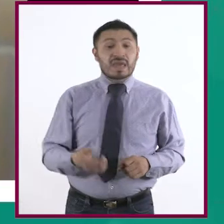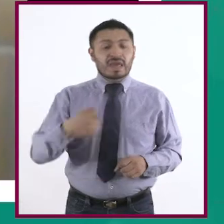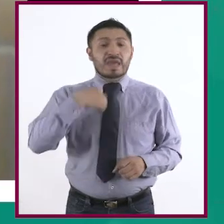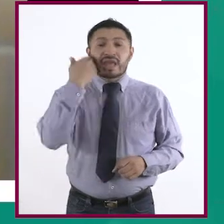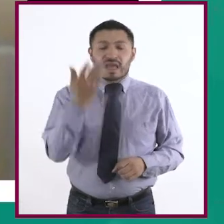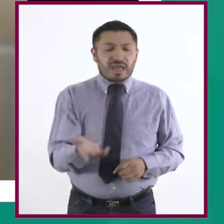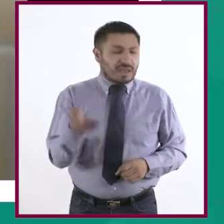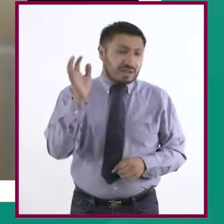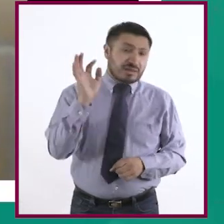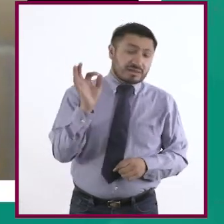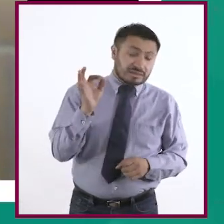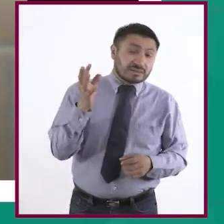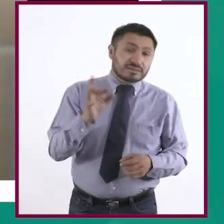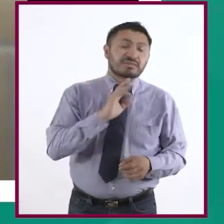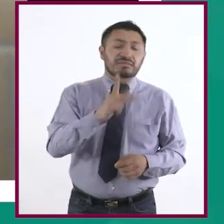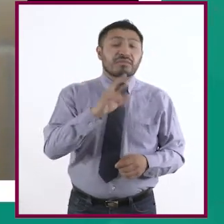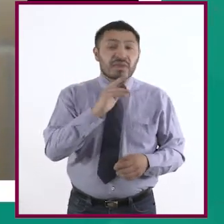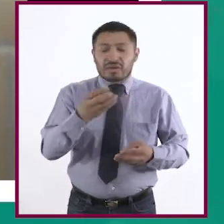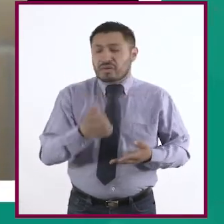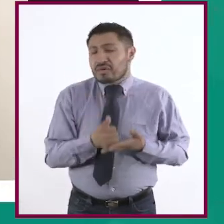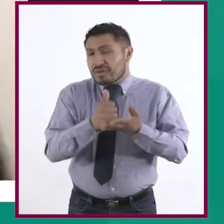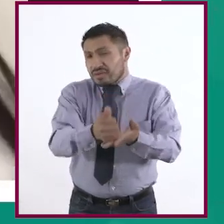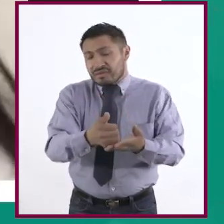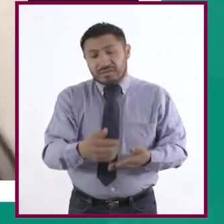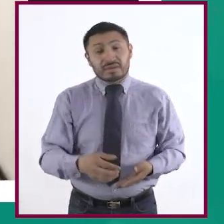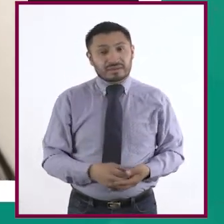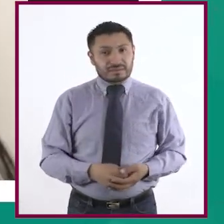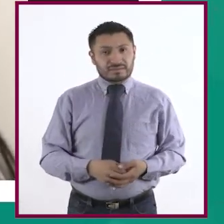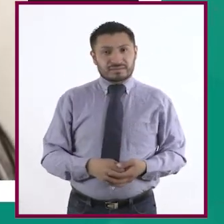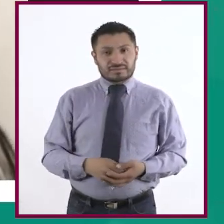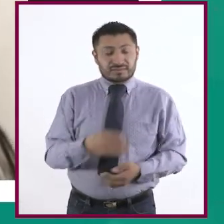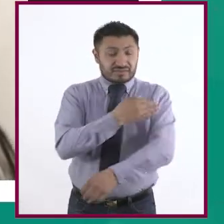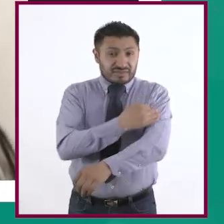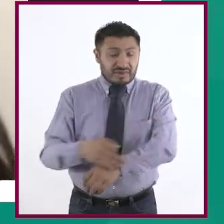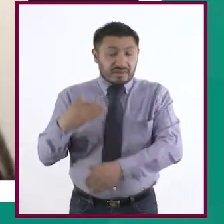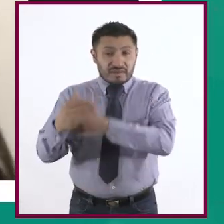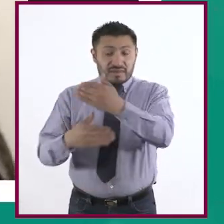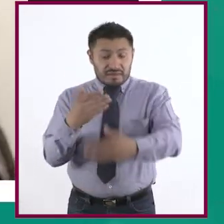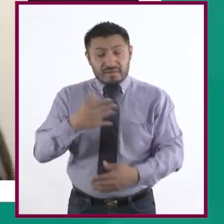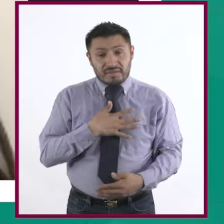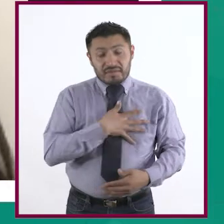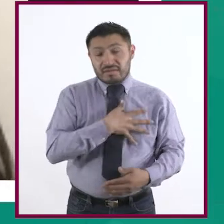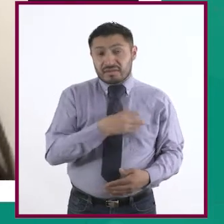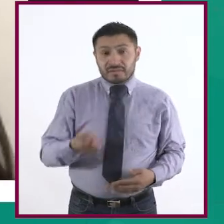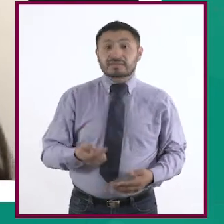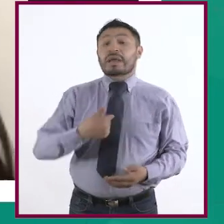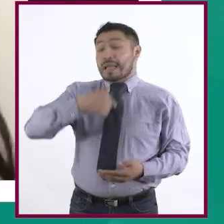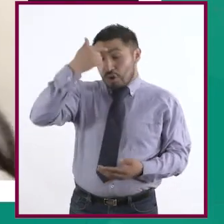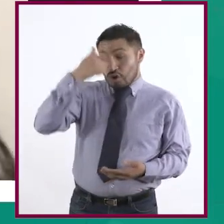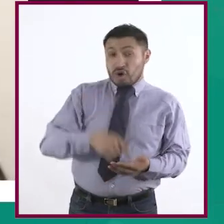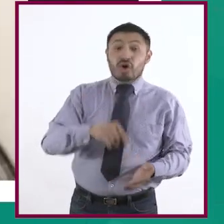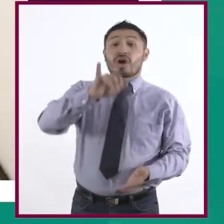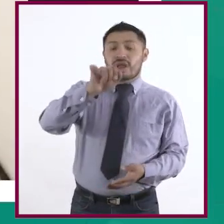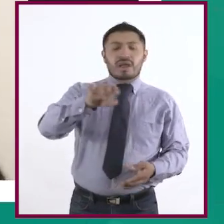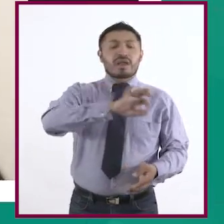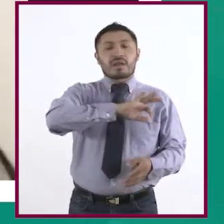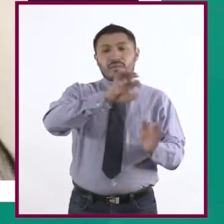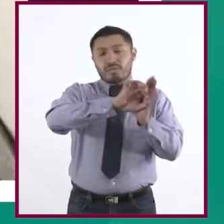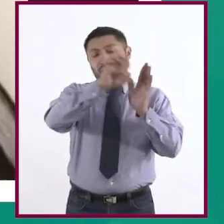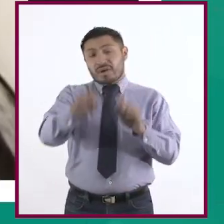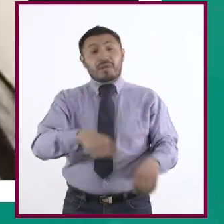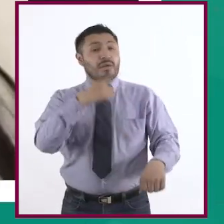quisiera lo mejor para mi descendiente. Yo considero que sí, porque podría evitarle